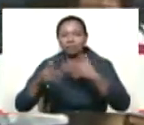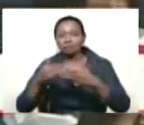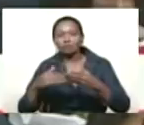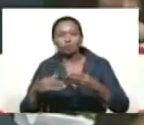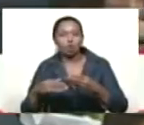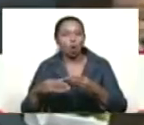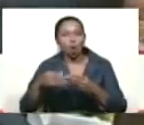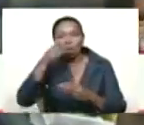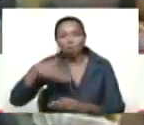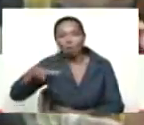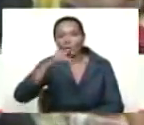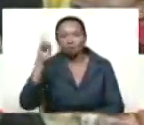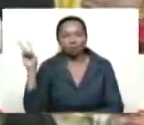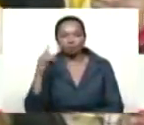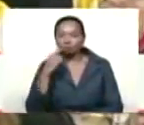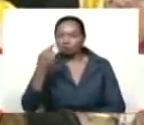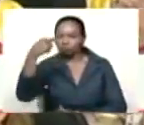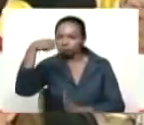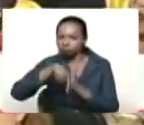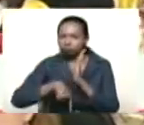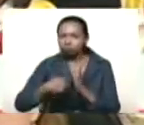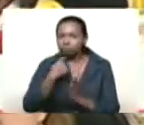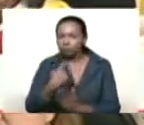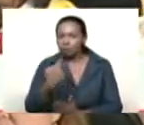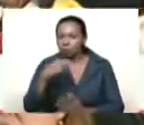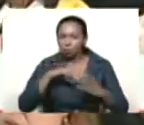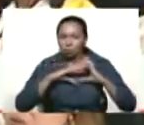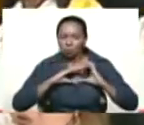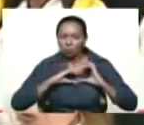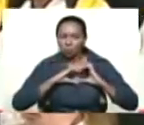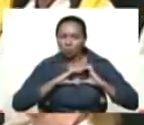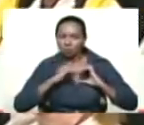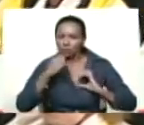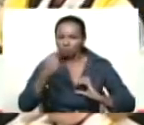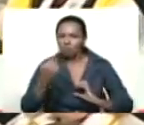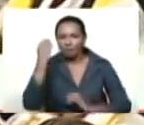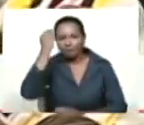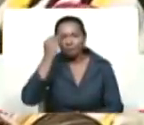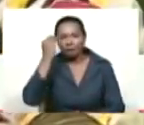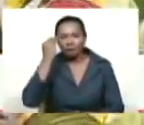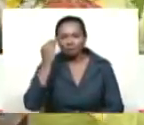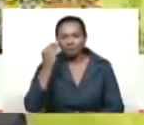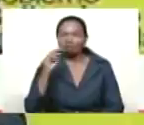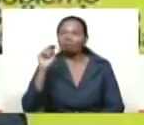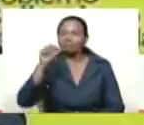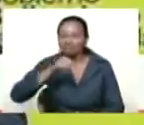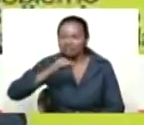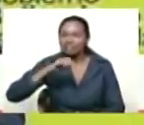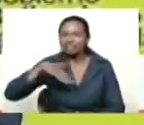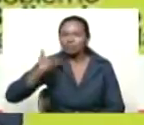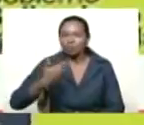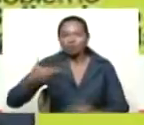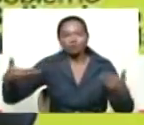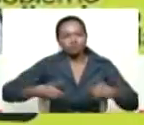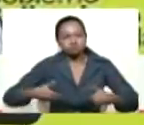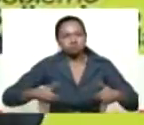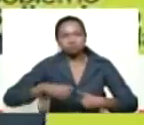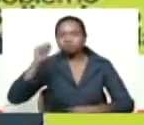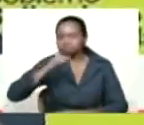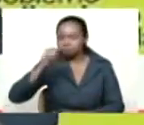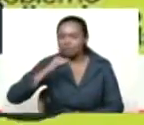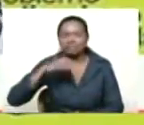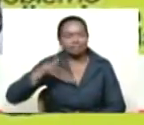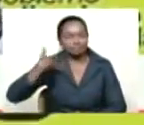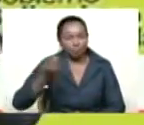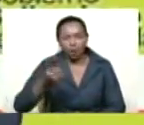pueblo, me digo dentro de mí, de mi corazón y de mi mente, vale la pena tanto sacrificio, vale